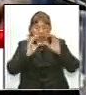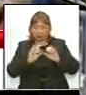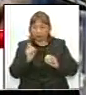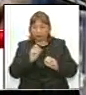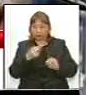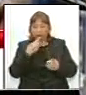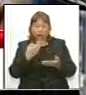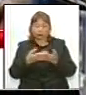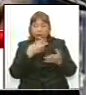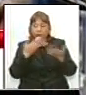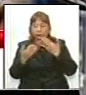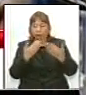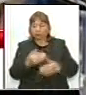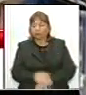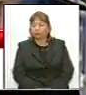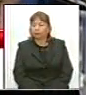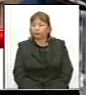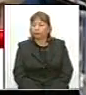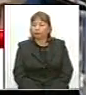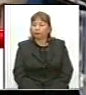para conversar.